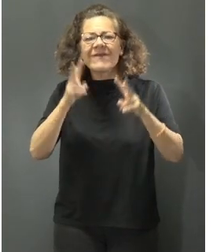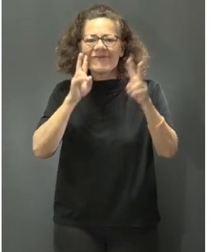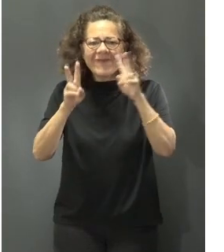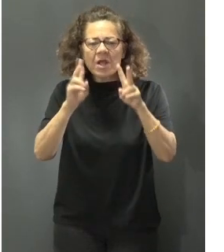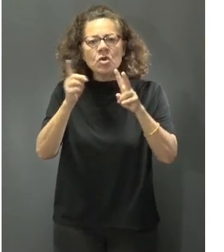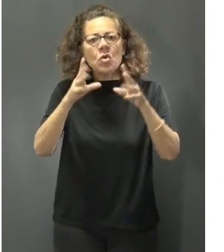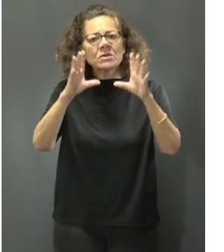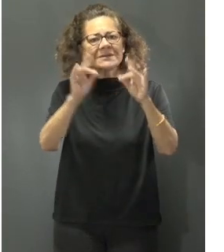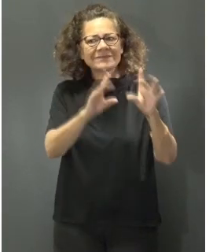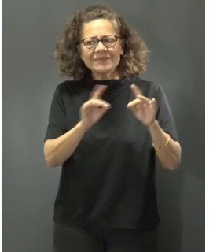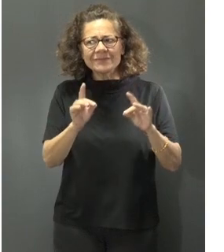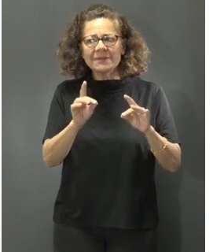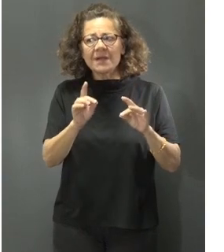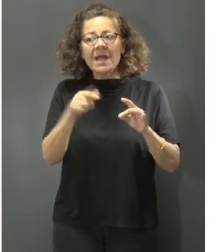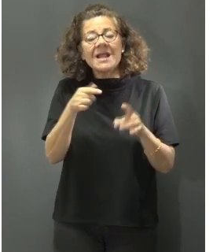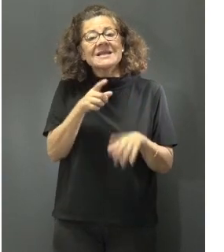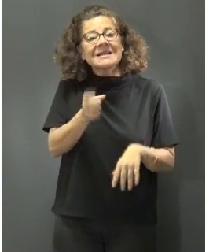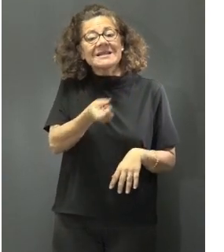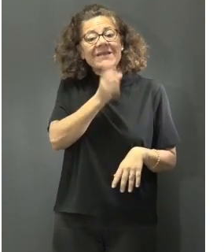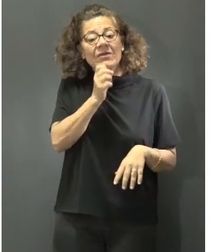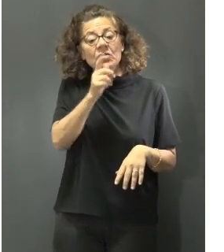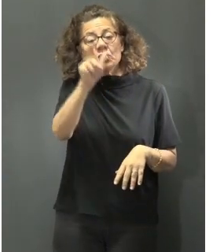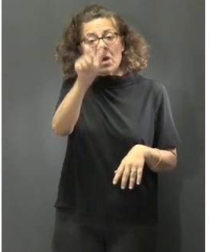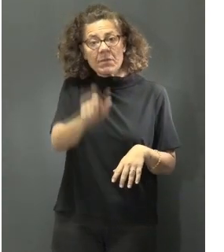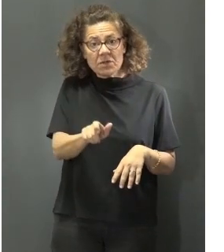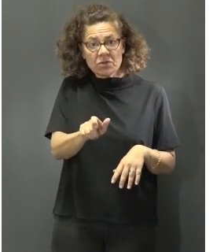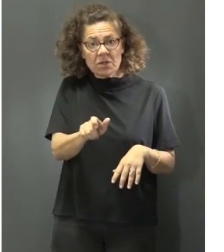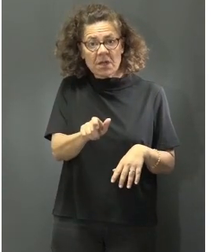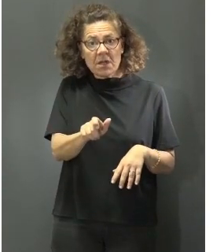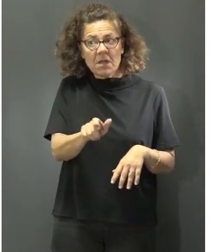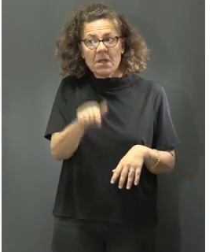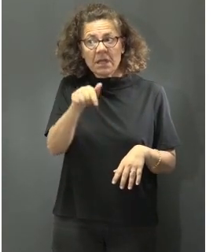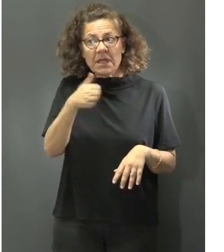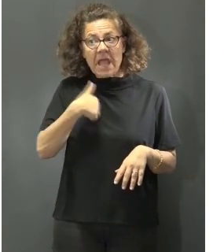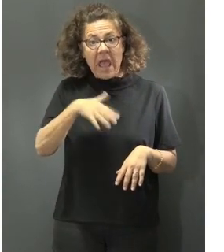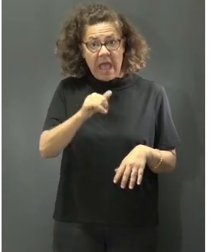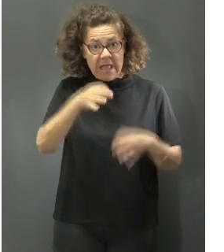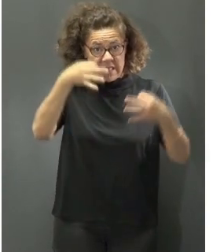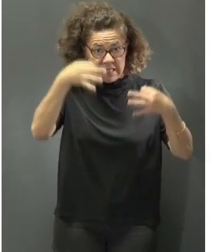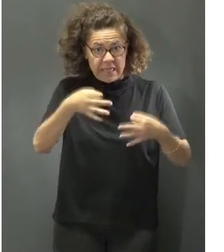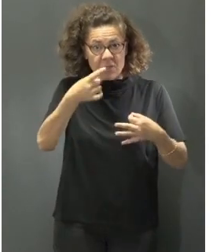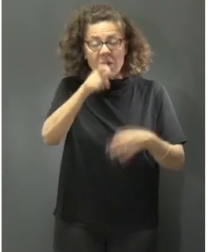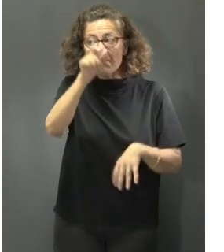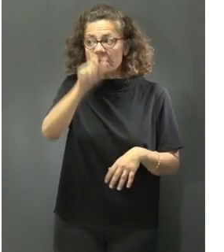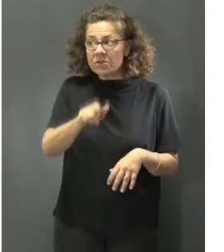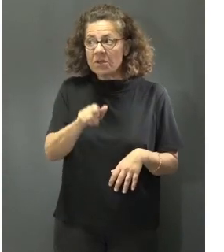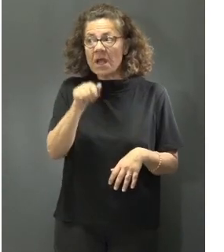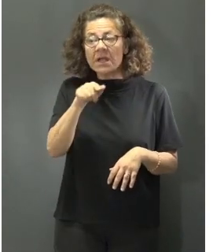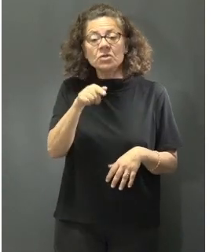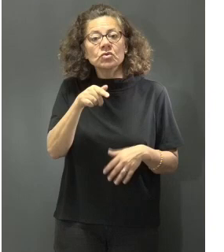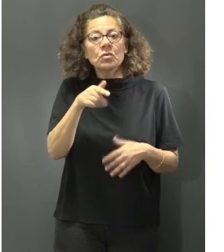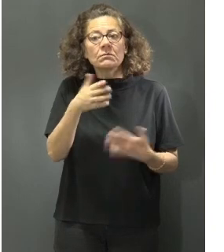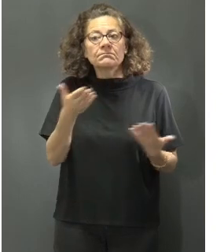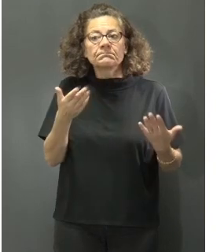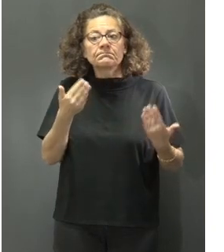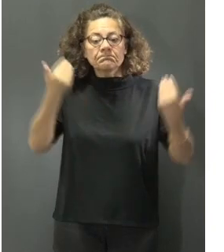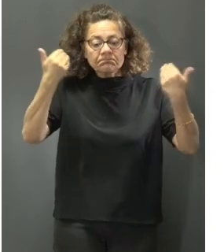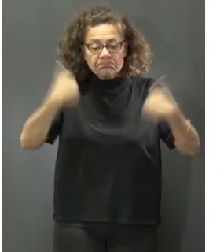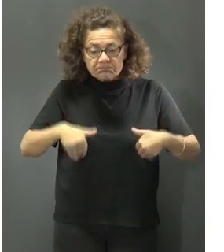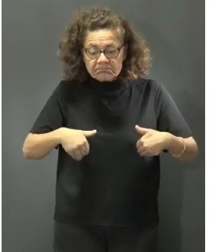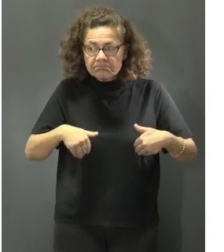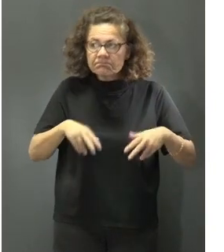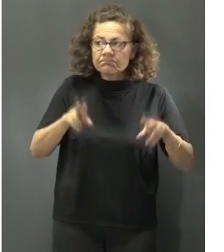menos evidente. Y las dificultades de una persona que existen a veces, de una persona que en su apariencia es,